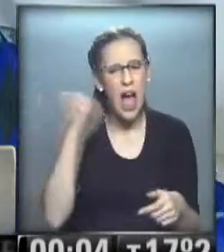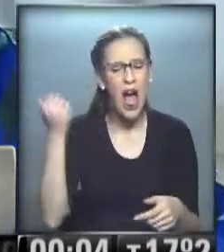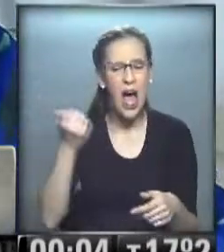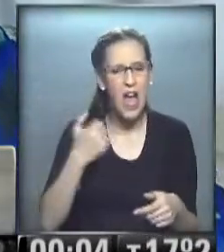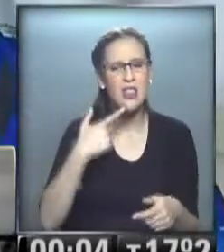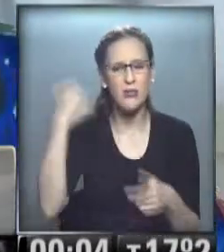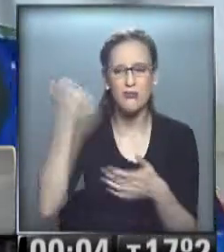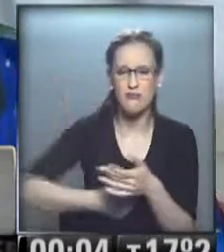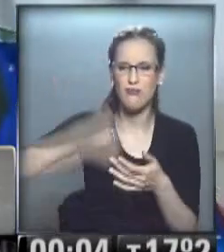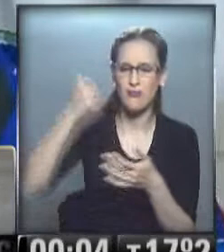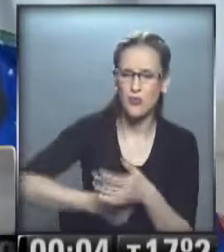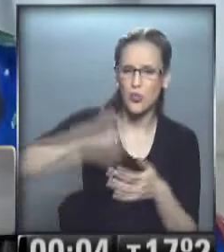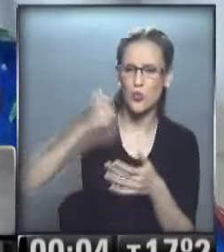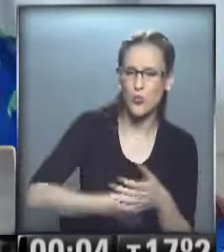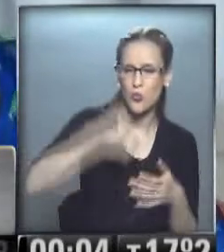anarquista, trotskista,